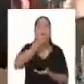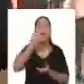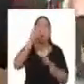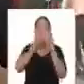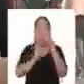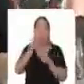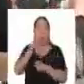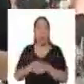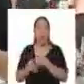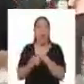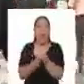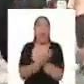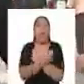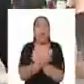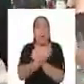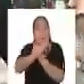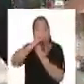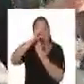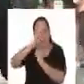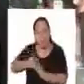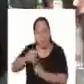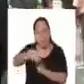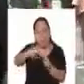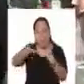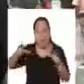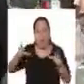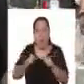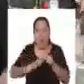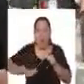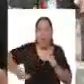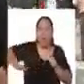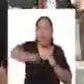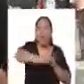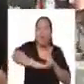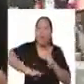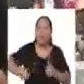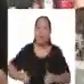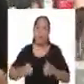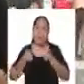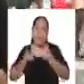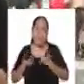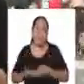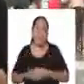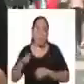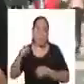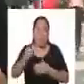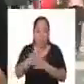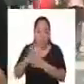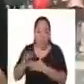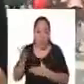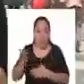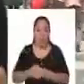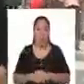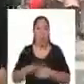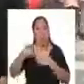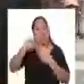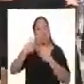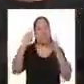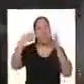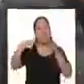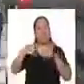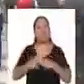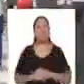y respetar el espacio en el que todos convivimos y que compartimos. Nos vemos en la próxima.